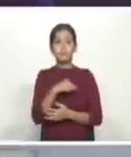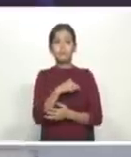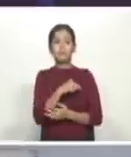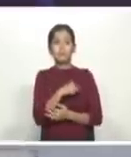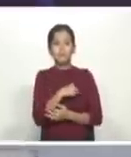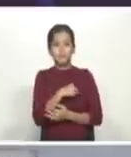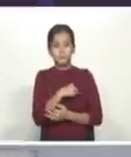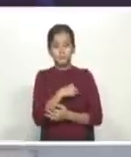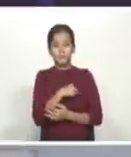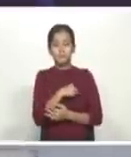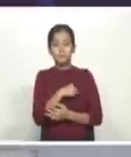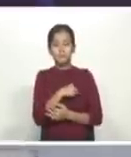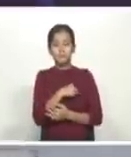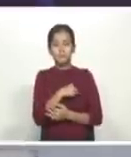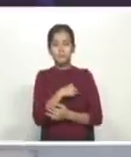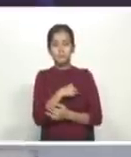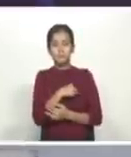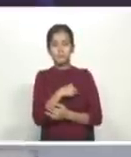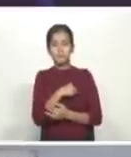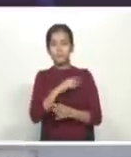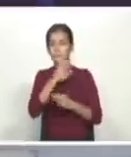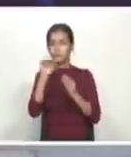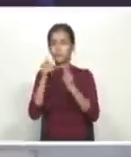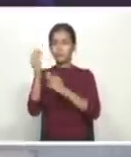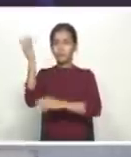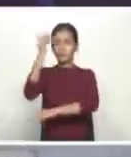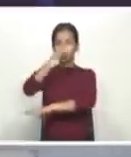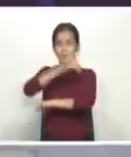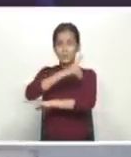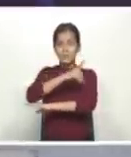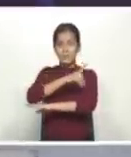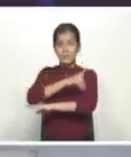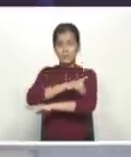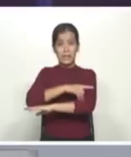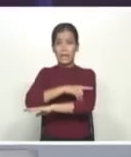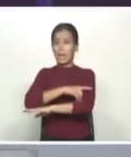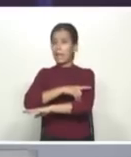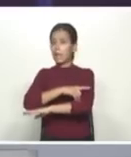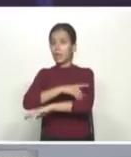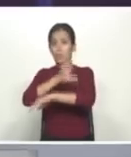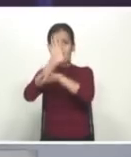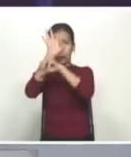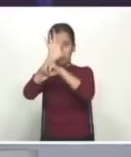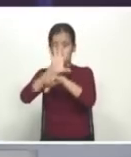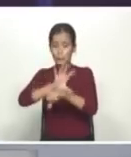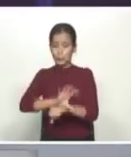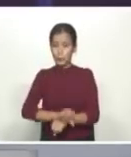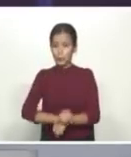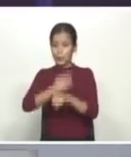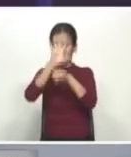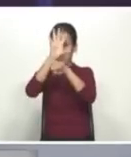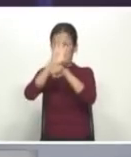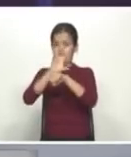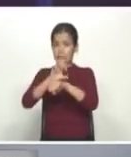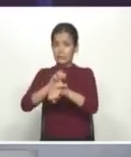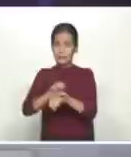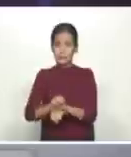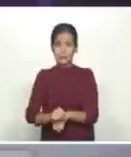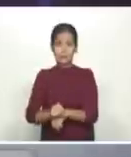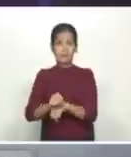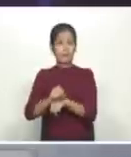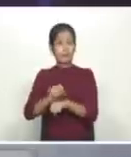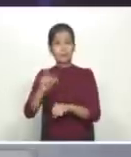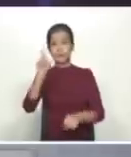una culocracia transmitida todos los días por canales de televisión que han enajenado al pueblo. Entonces, obviamente, que para mí